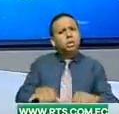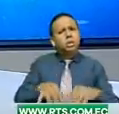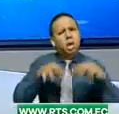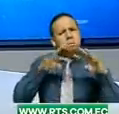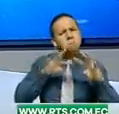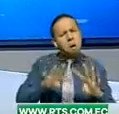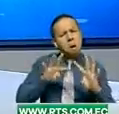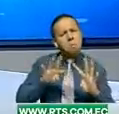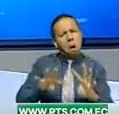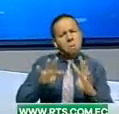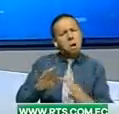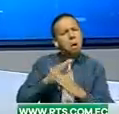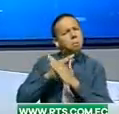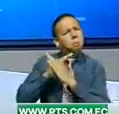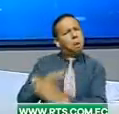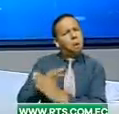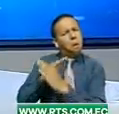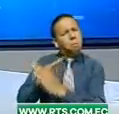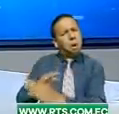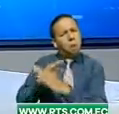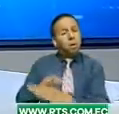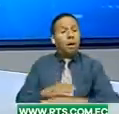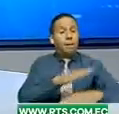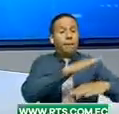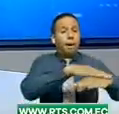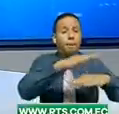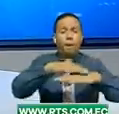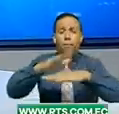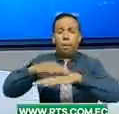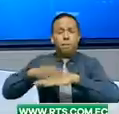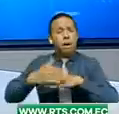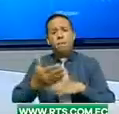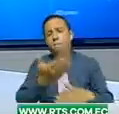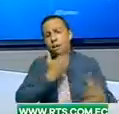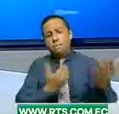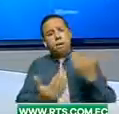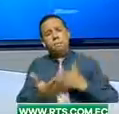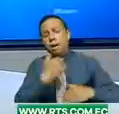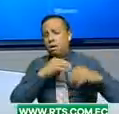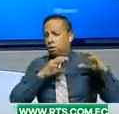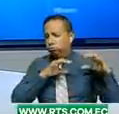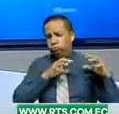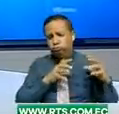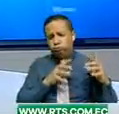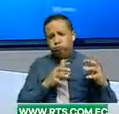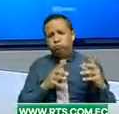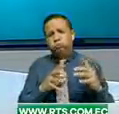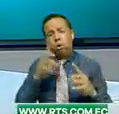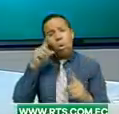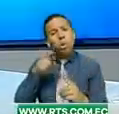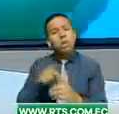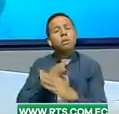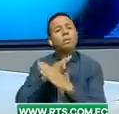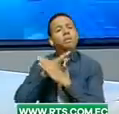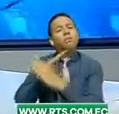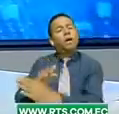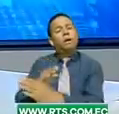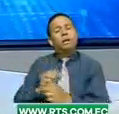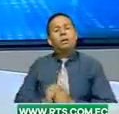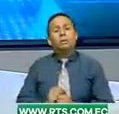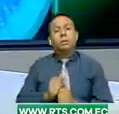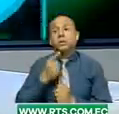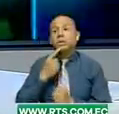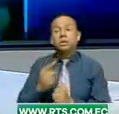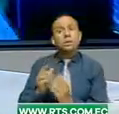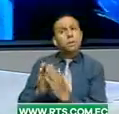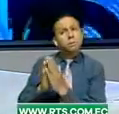nacional, por lo que convocó a pueblos y nacionalidades a sumarse en la causa que defienden. En su intervención, además, exigió al gobierno